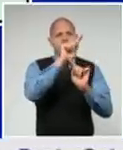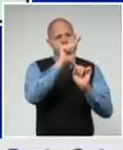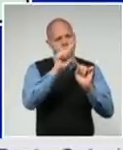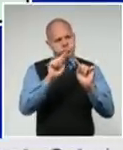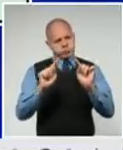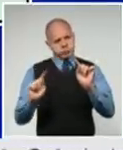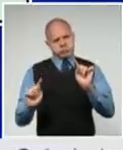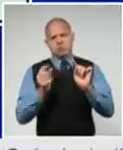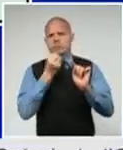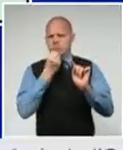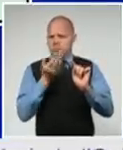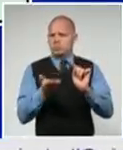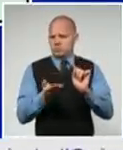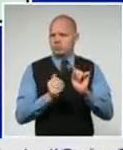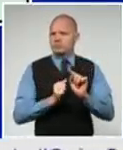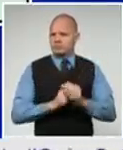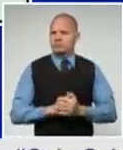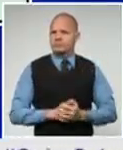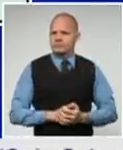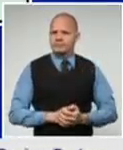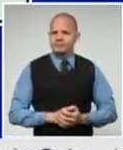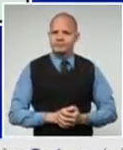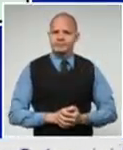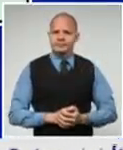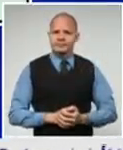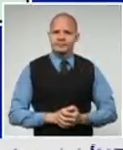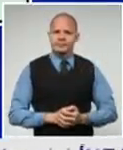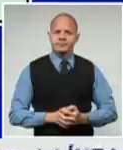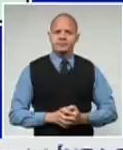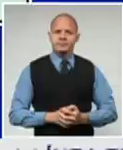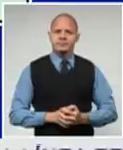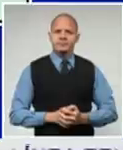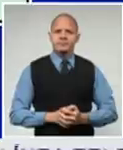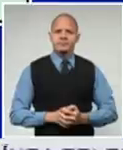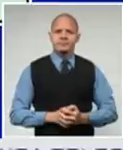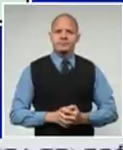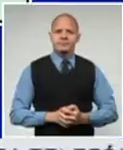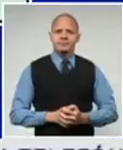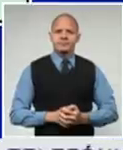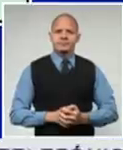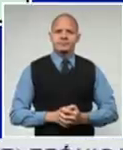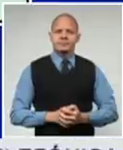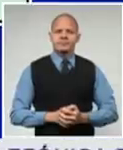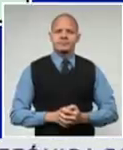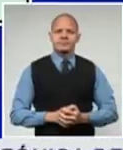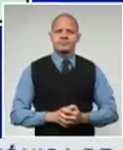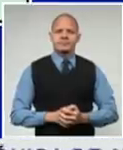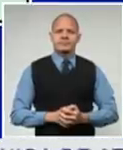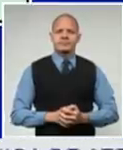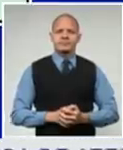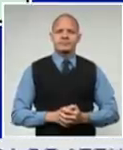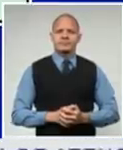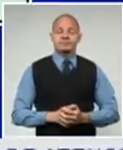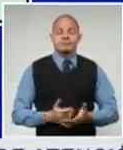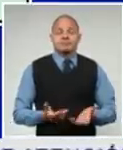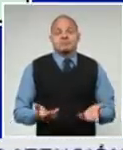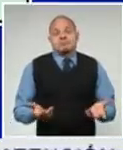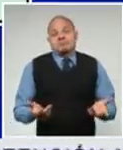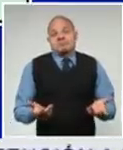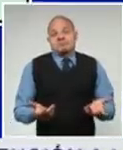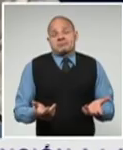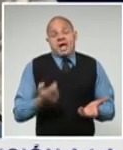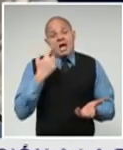favorable, con una tendencia a la disminución, como aparece ahí. Todo depende de la